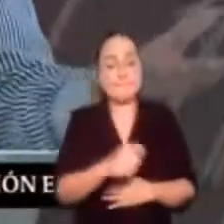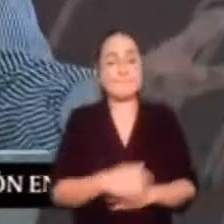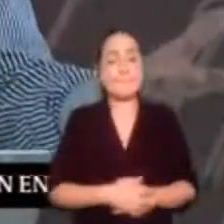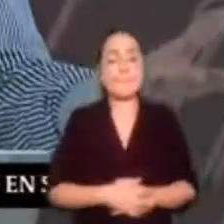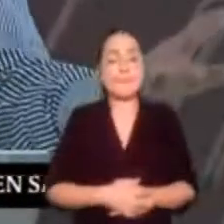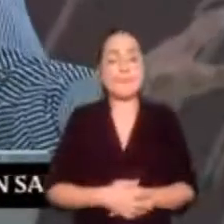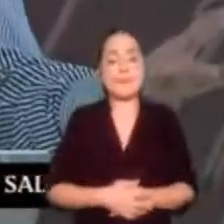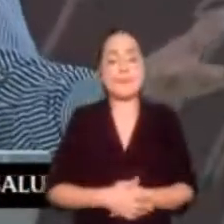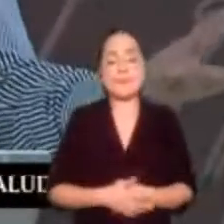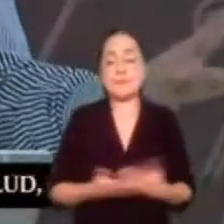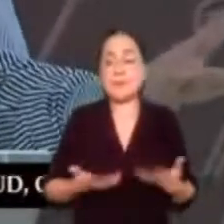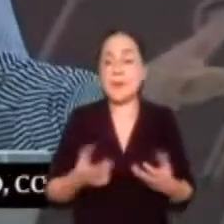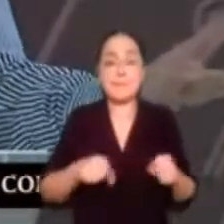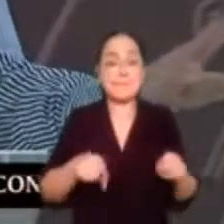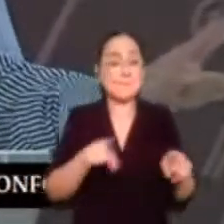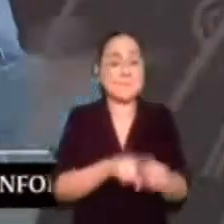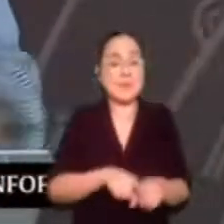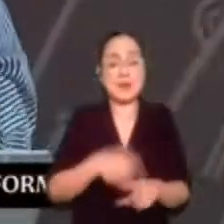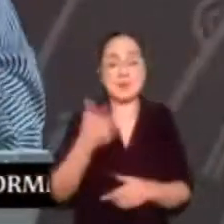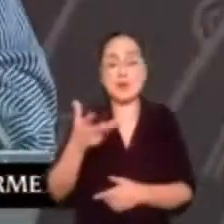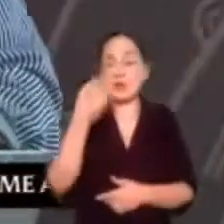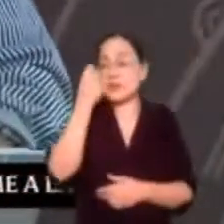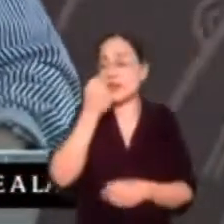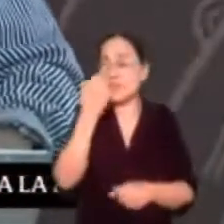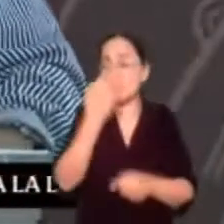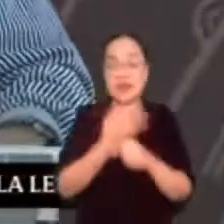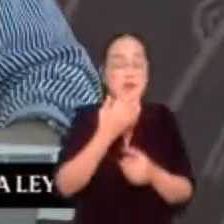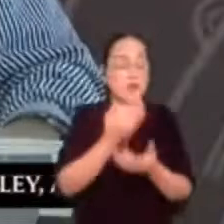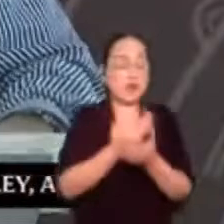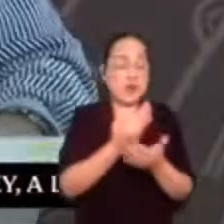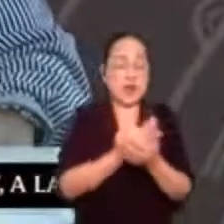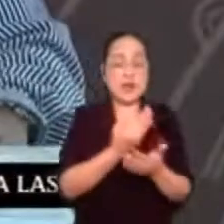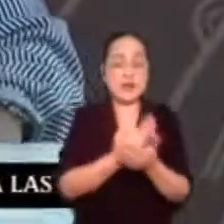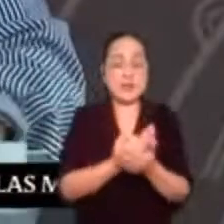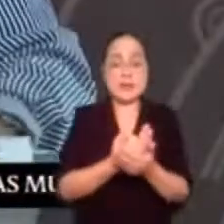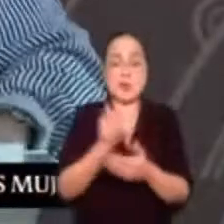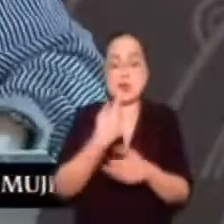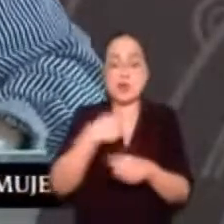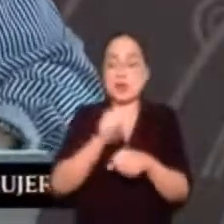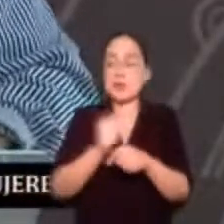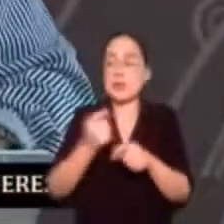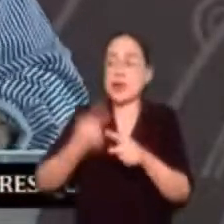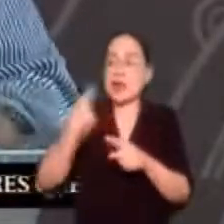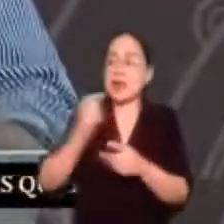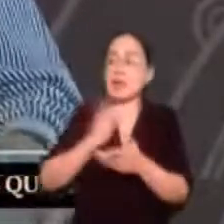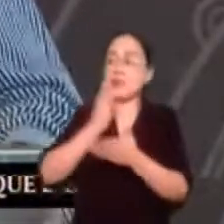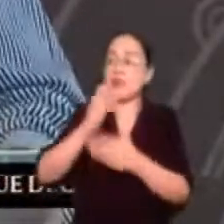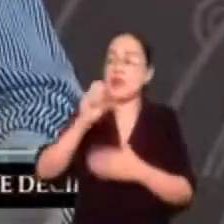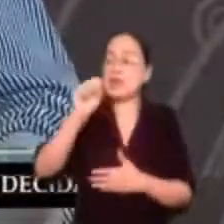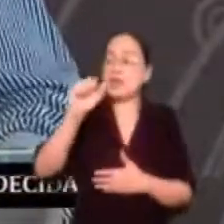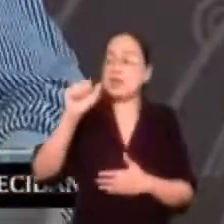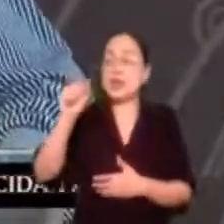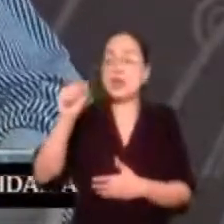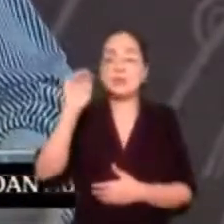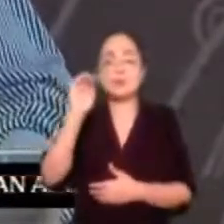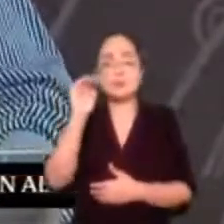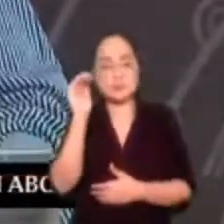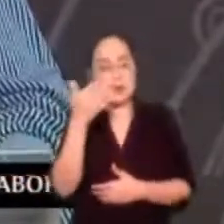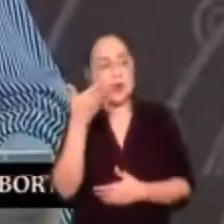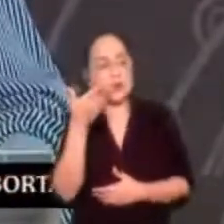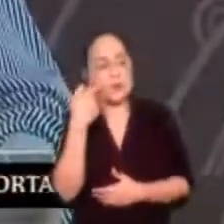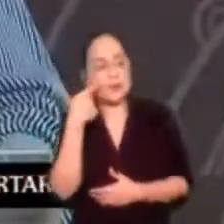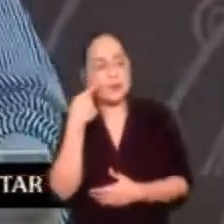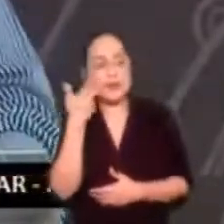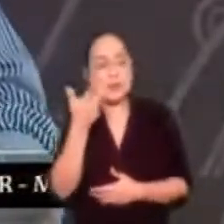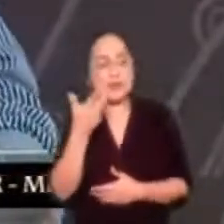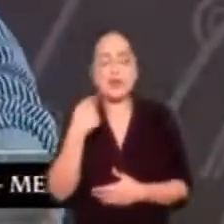el secretario de Finanzas fue la semana pasada a México, estuvo en el SAT y en el SAT le dijeron, oye, pues, pero yo ya había ido al SAT